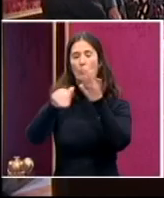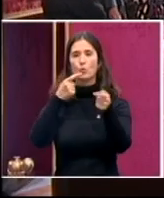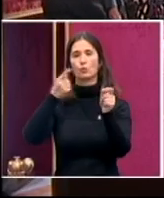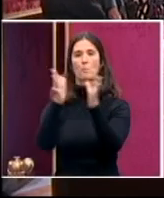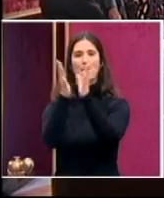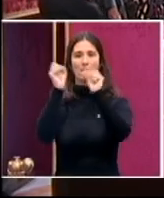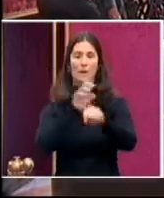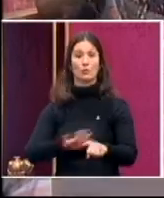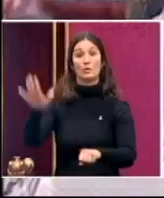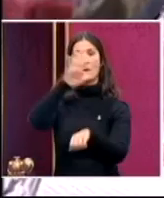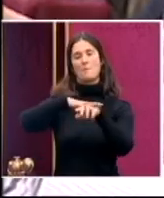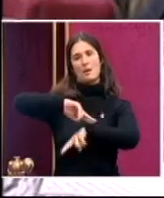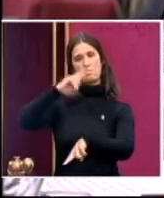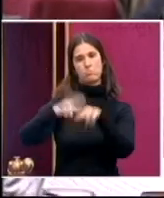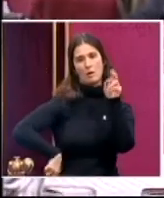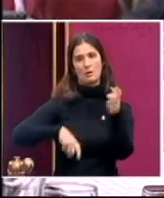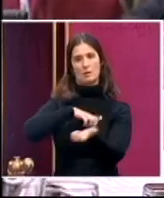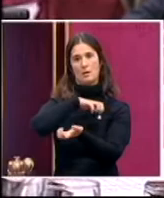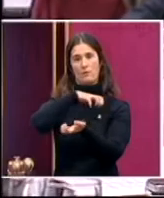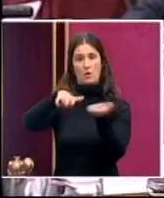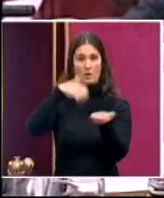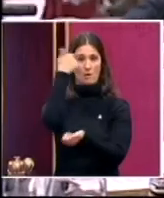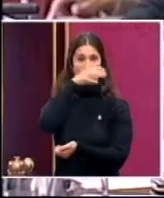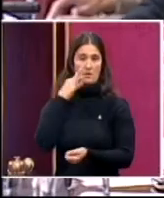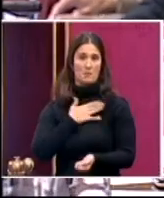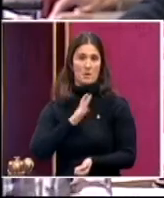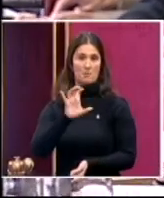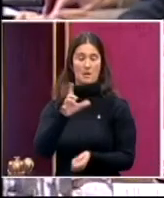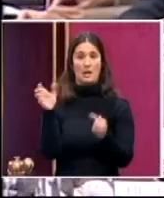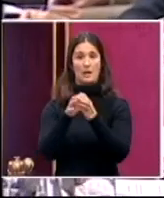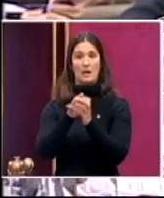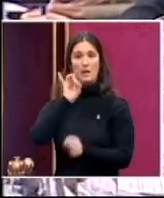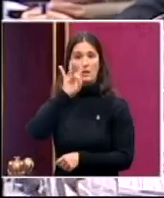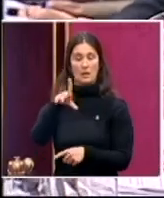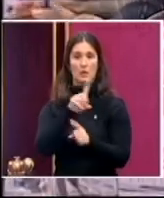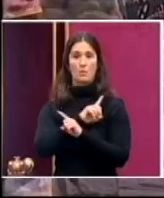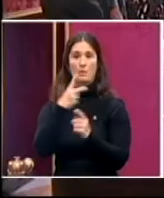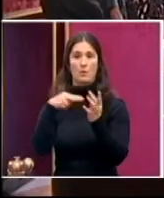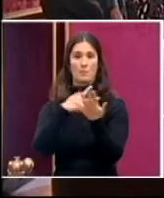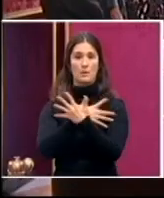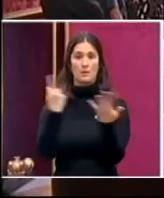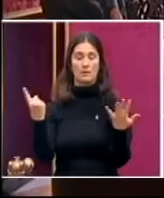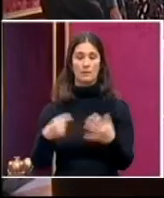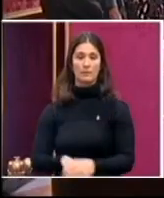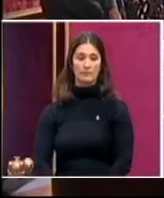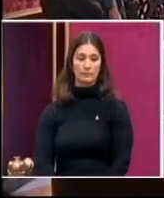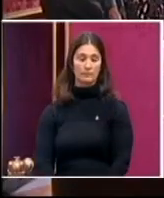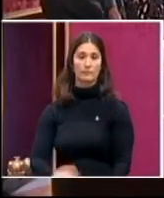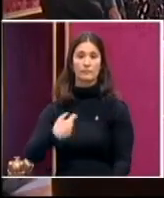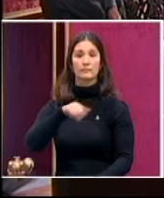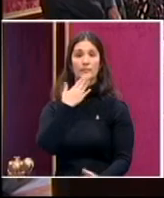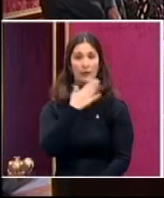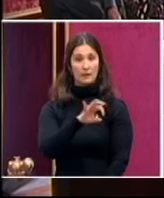Estado para erradicar la violencia machista en nuestro país. Granada, 15 de noviembre de 2016. Muchas gracias,